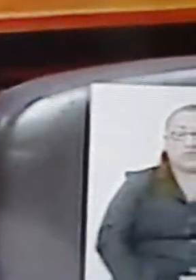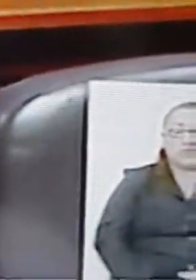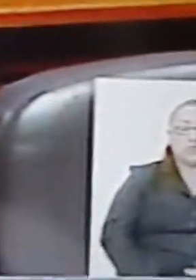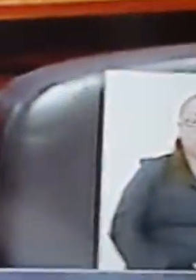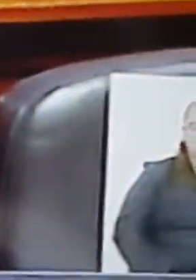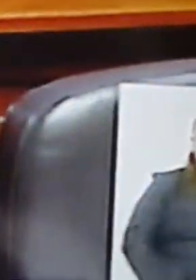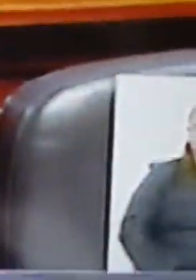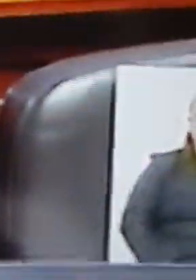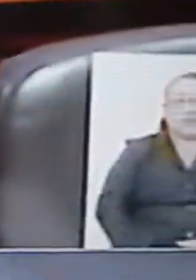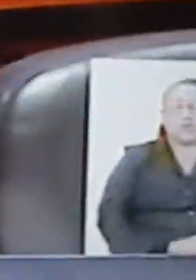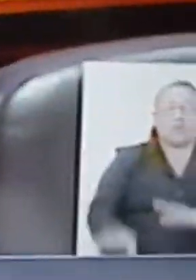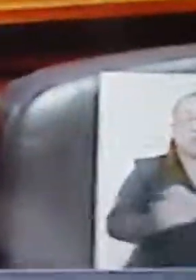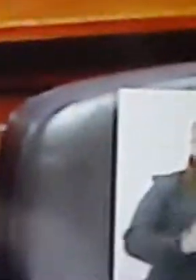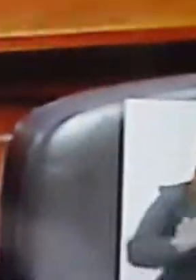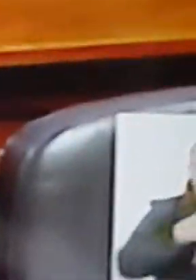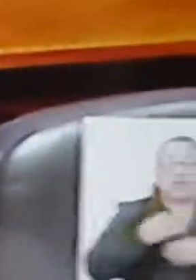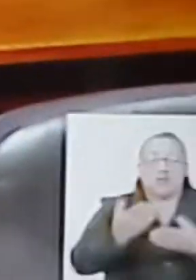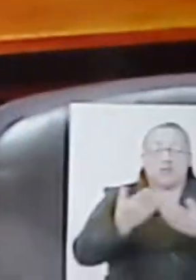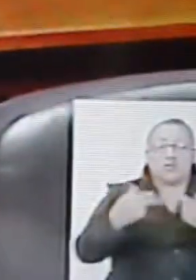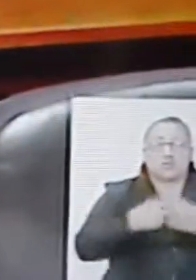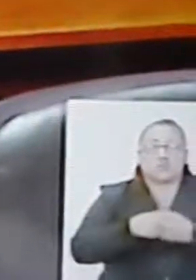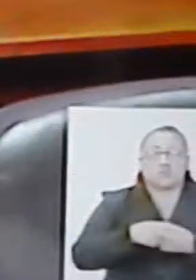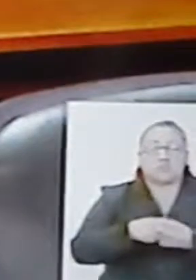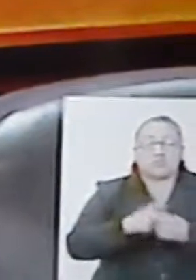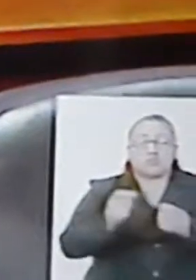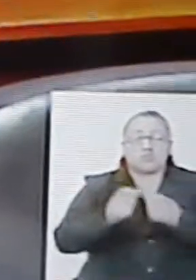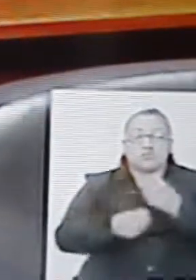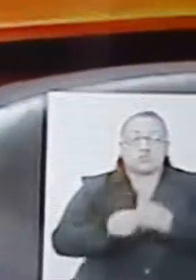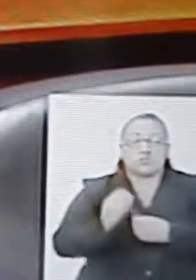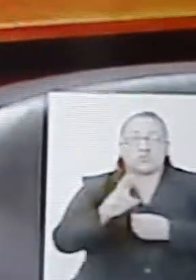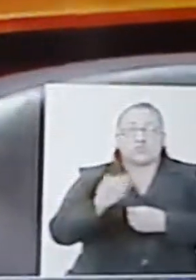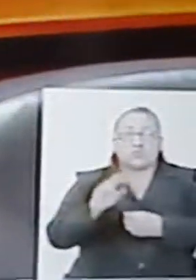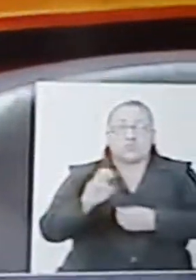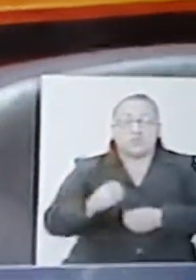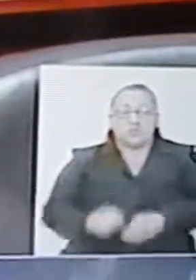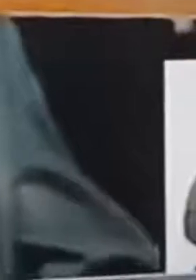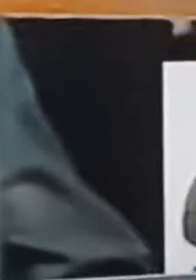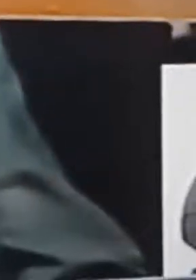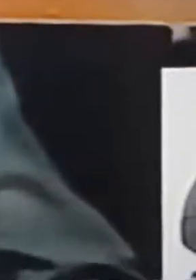la salud y va a proteger el medio ambiente. Me está pidiendo una interrupción el congresista arriba, presidente.